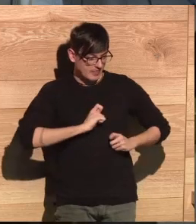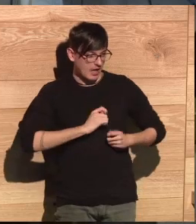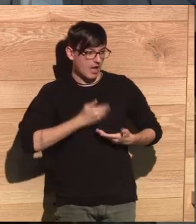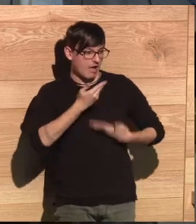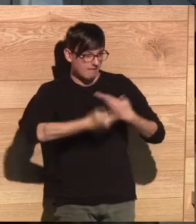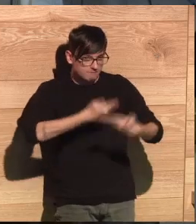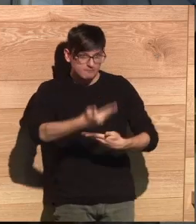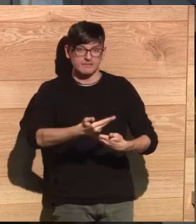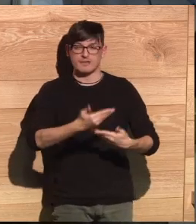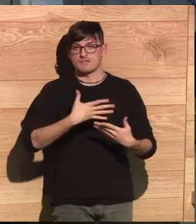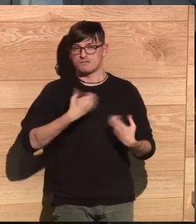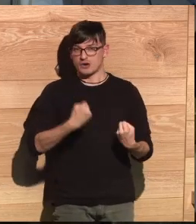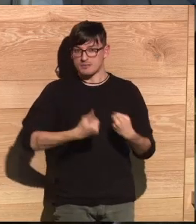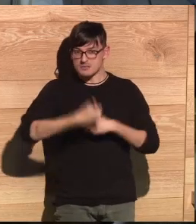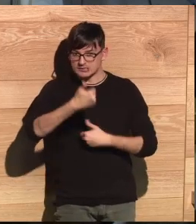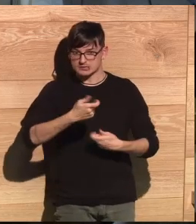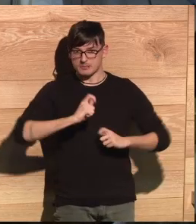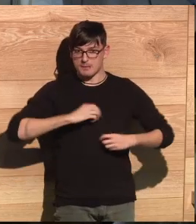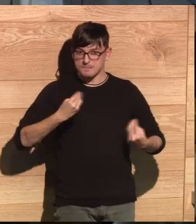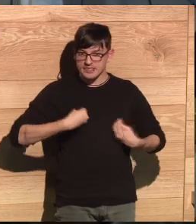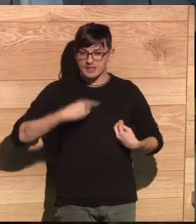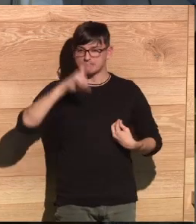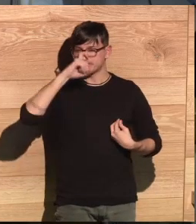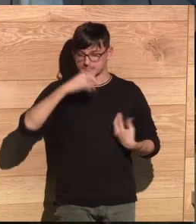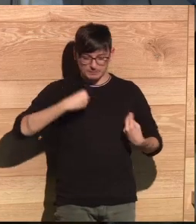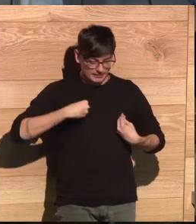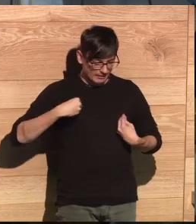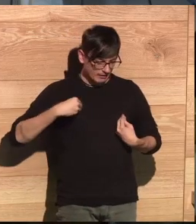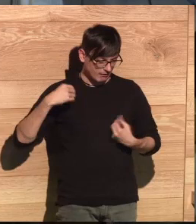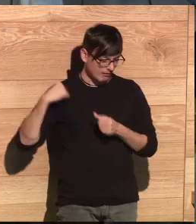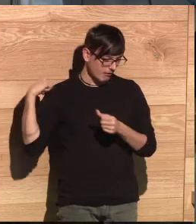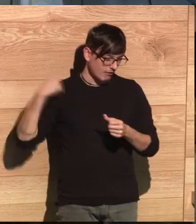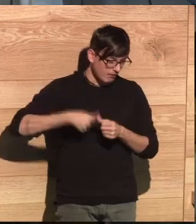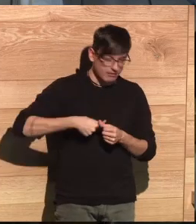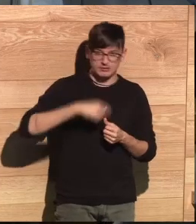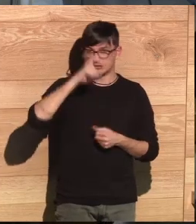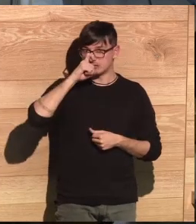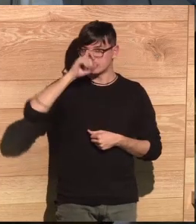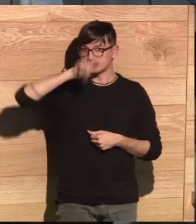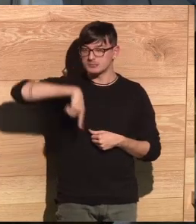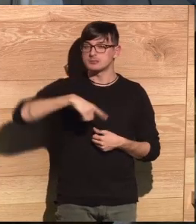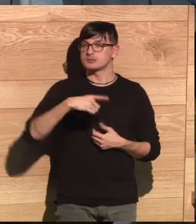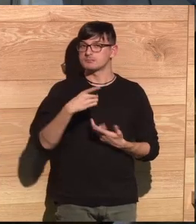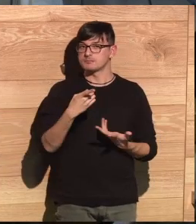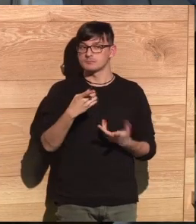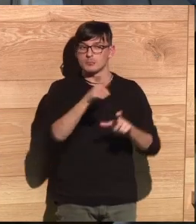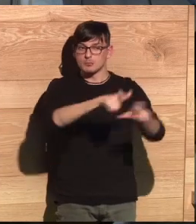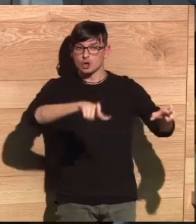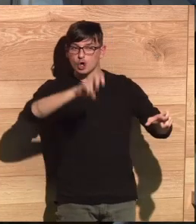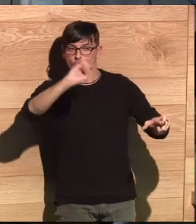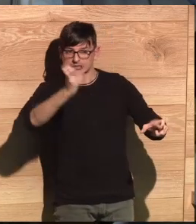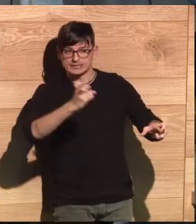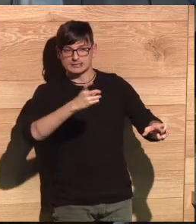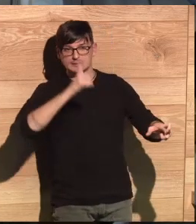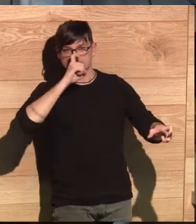te hace vivir y te hace recordar tu vida. También se ha mencionado la memoria y también que te recuerden, que es también lo que se